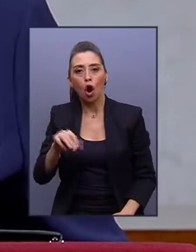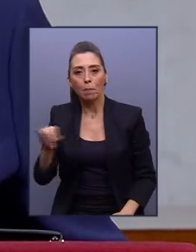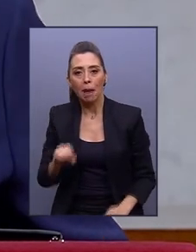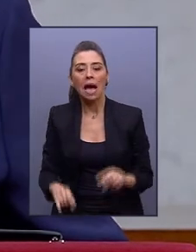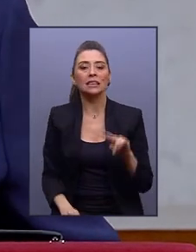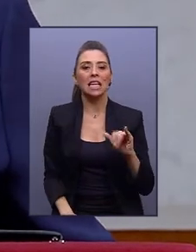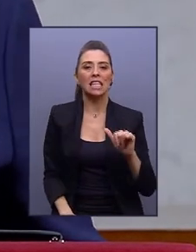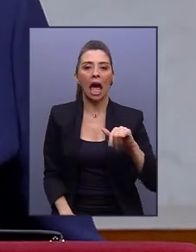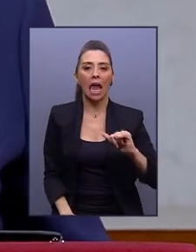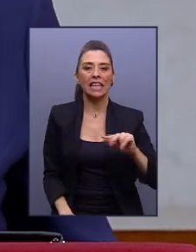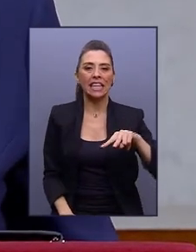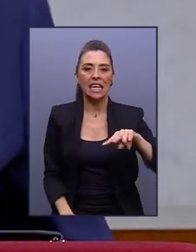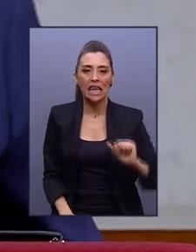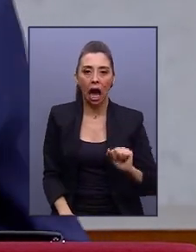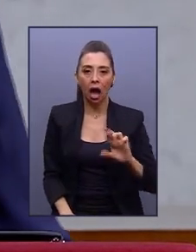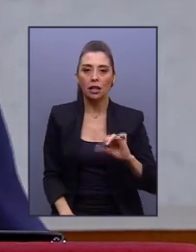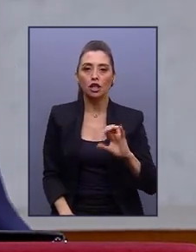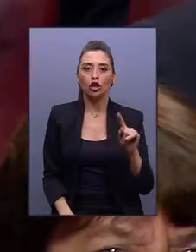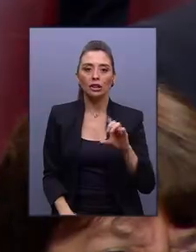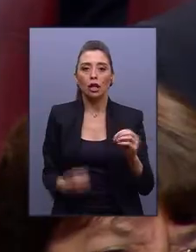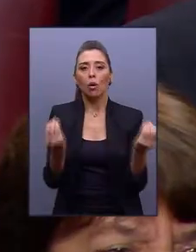y demasiadas otras.